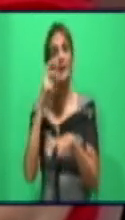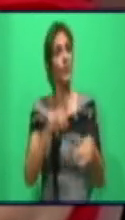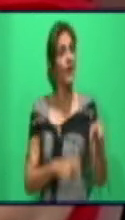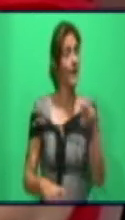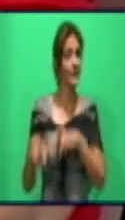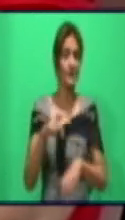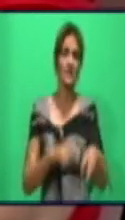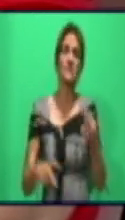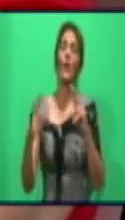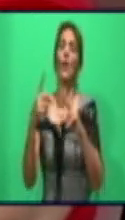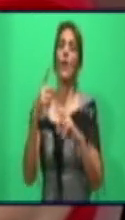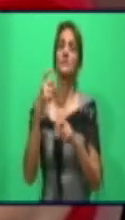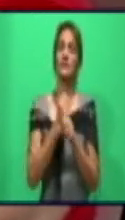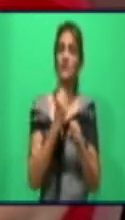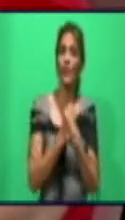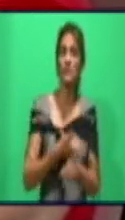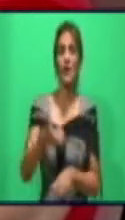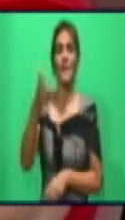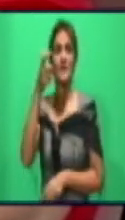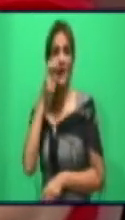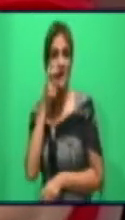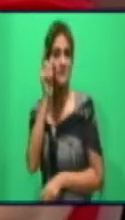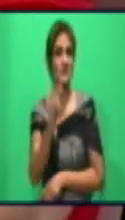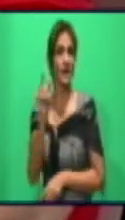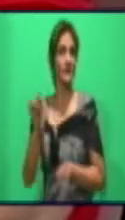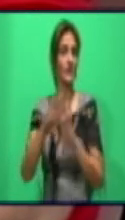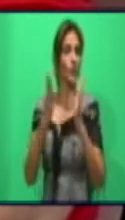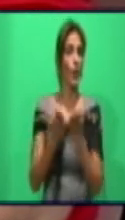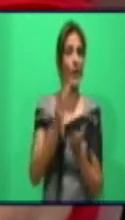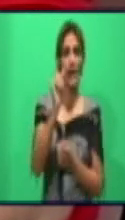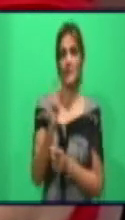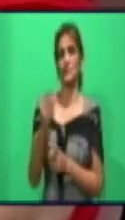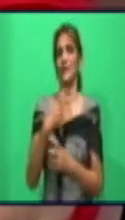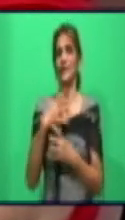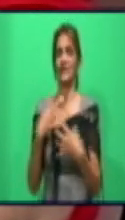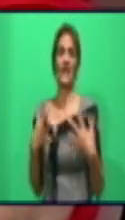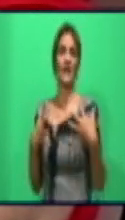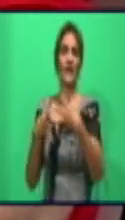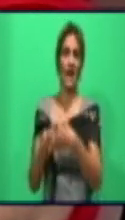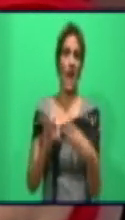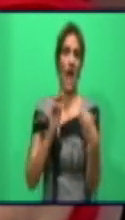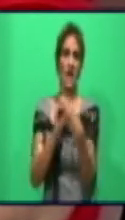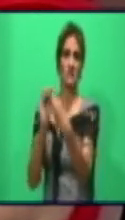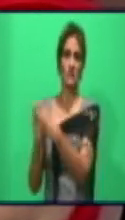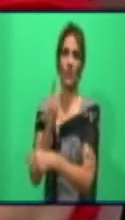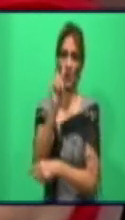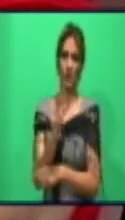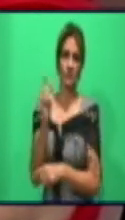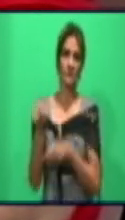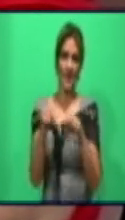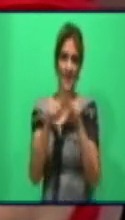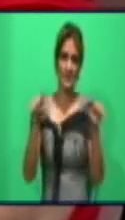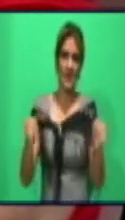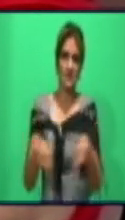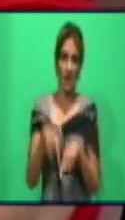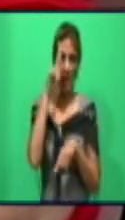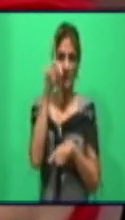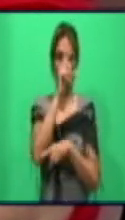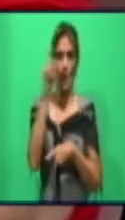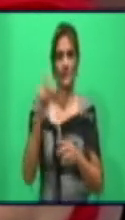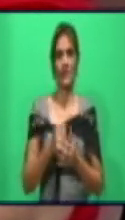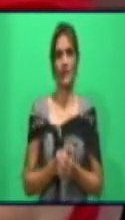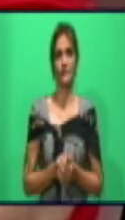vigilancia, en la vigilancia de todas las personas que tienen relación con él. Esta es la situación hoy que tenemos en la provincia. Dentro